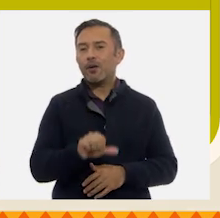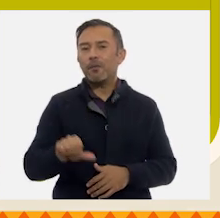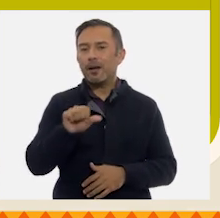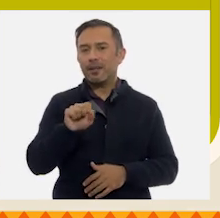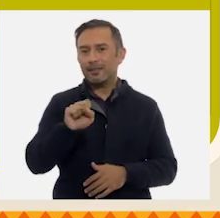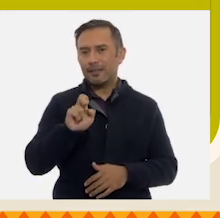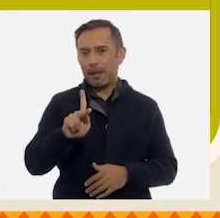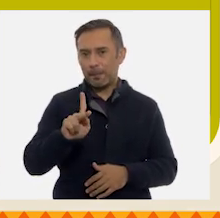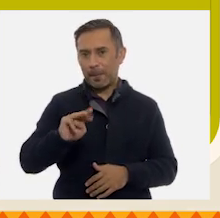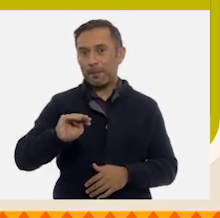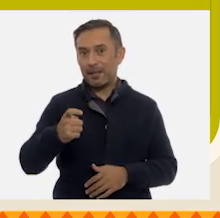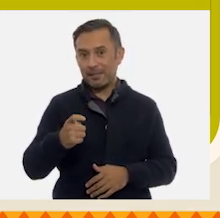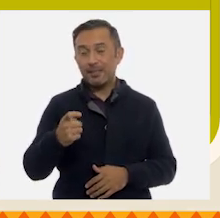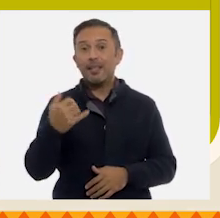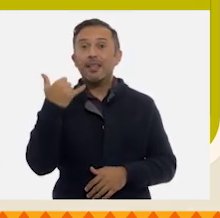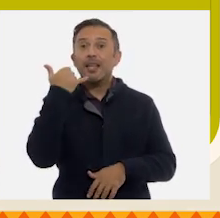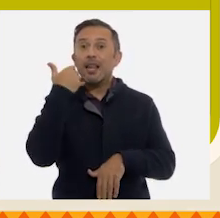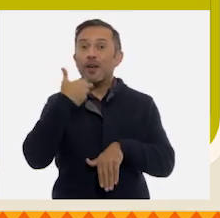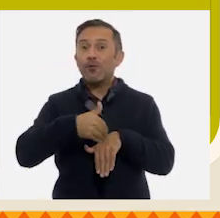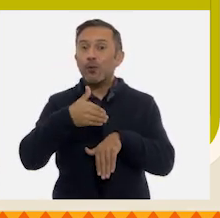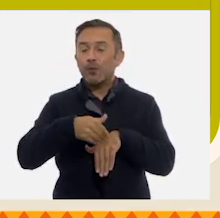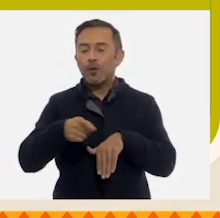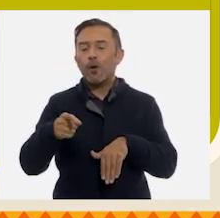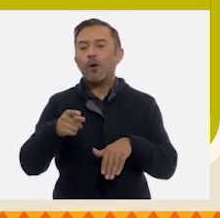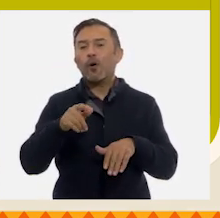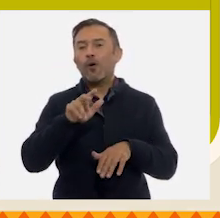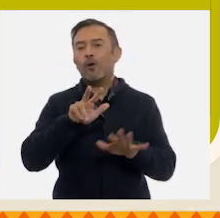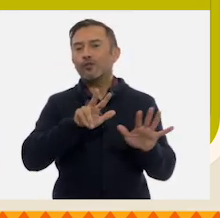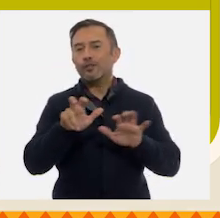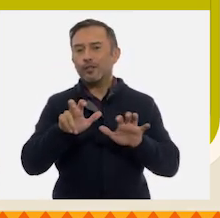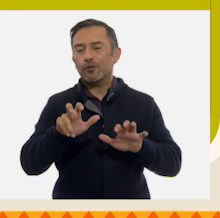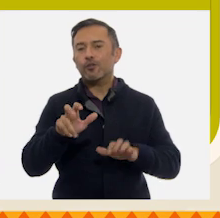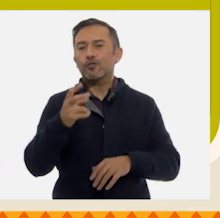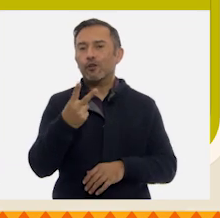@CEPMX. Teléfonos Educatel